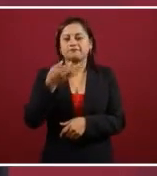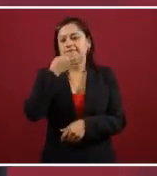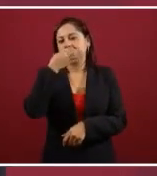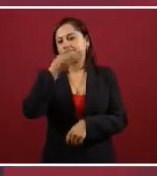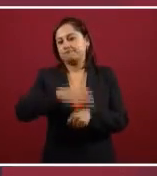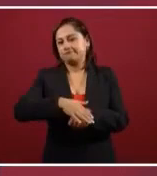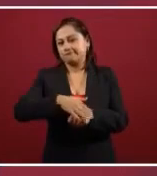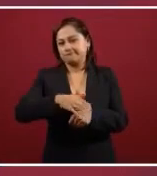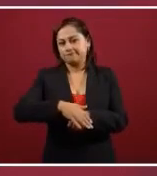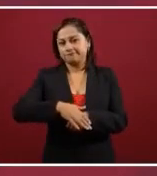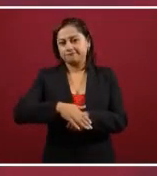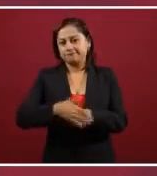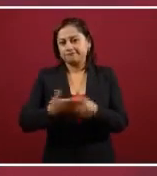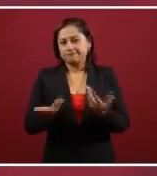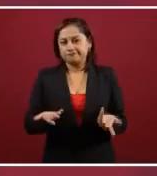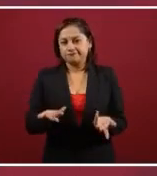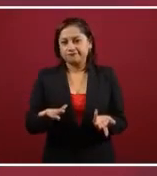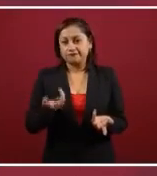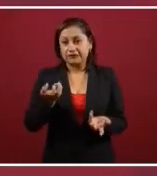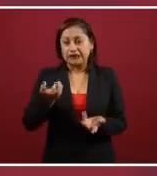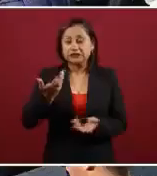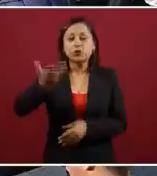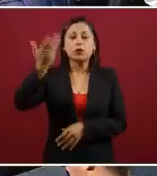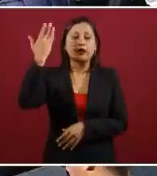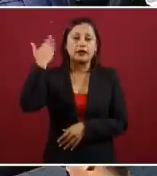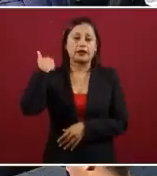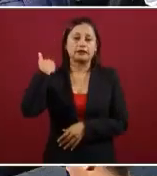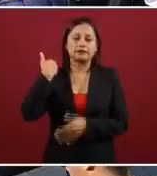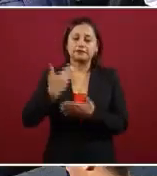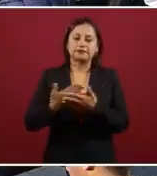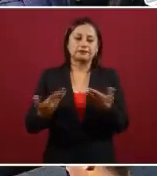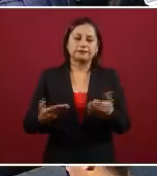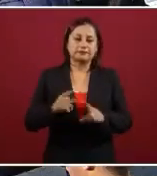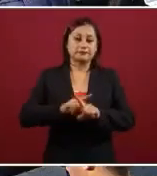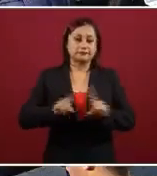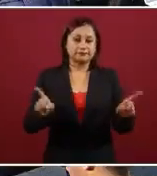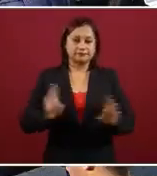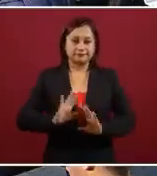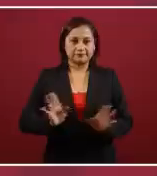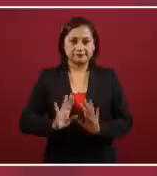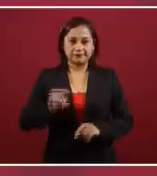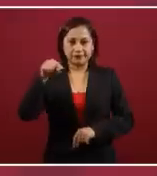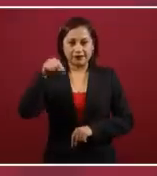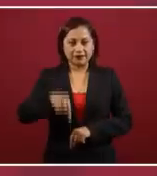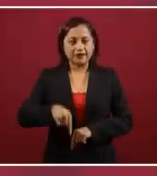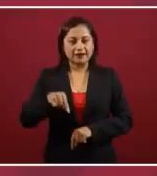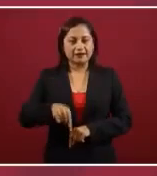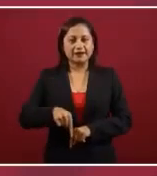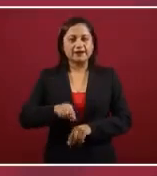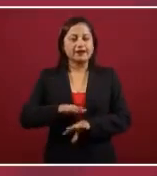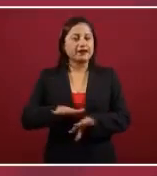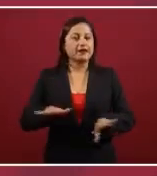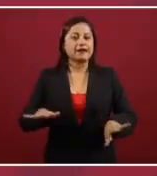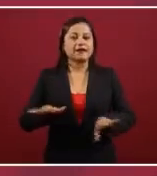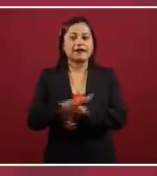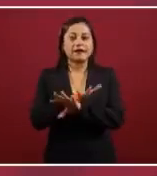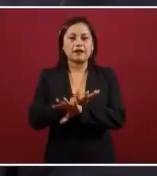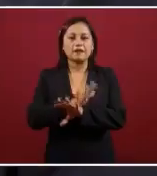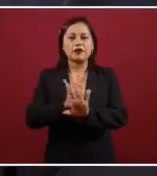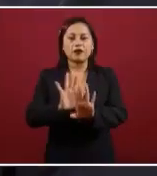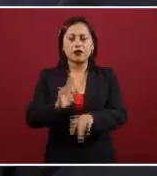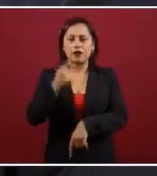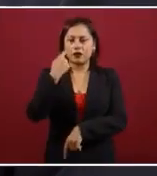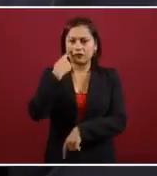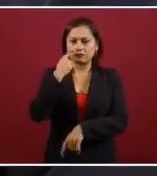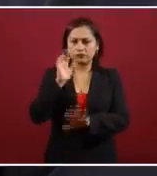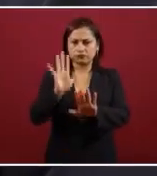Y así no es ya la cosa. Ya se cambió. Hay que revisar nada más